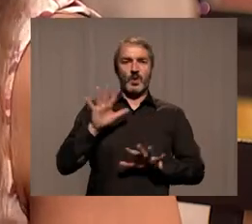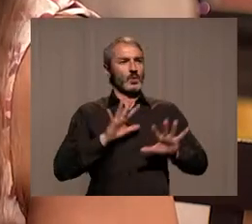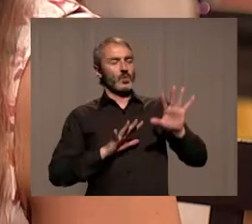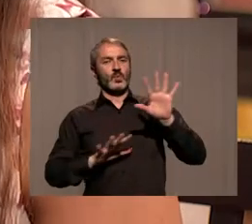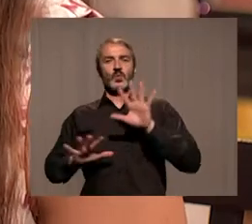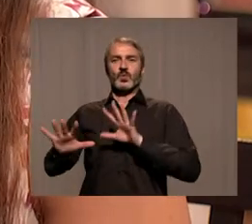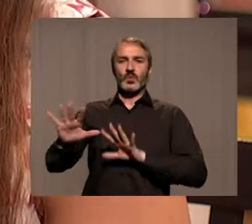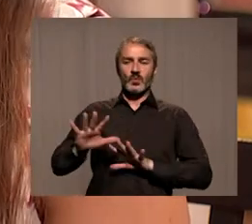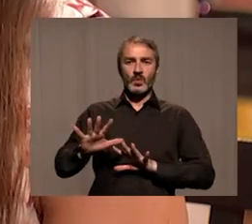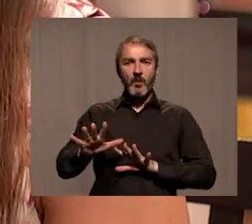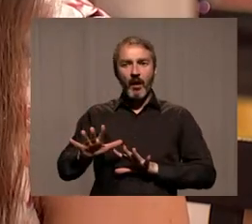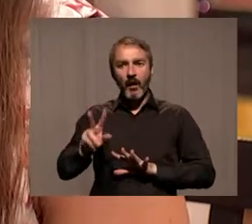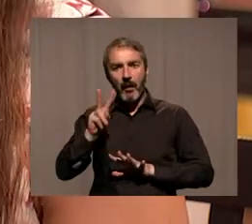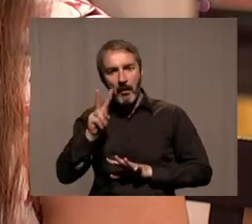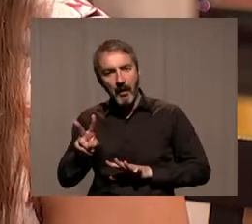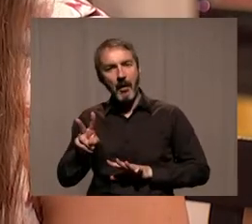muy, muy bien porque te sientes muy,